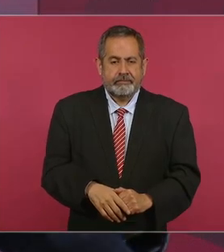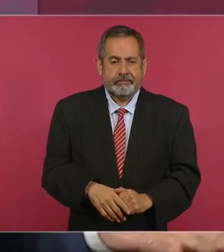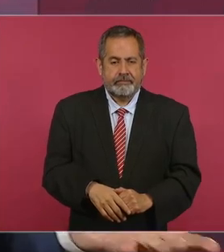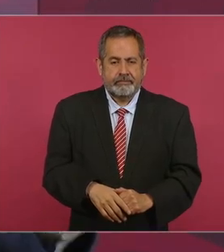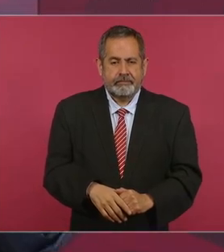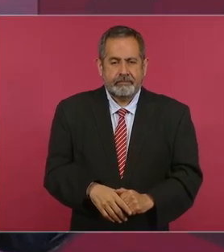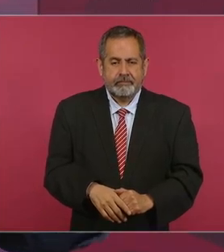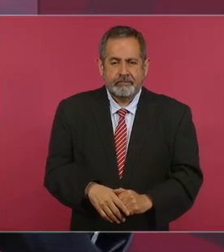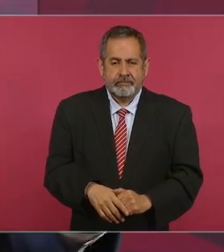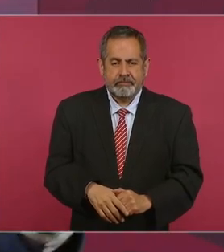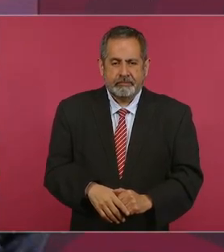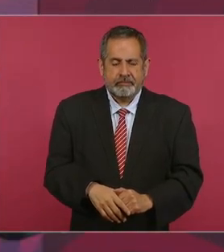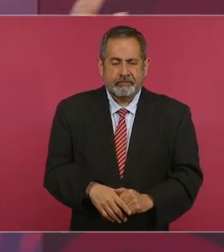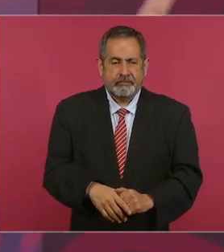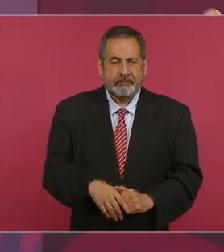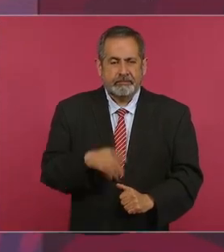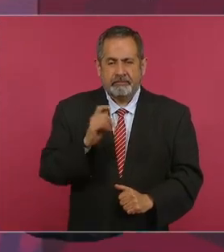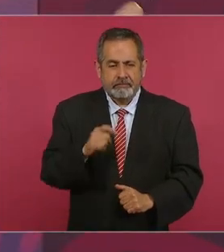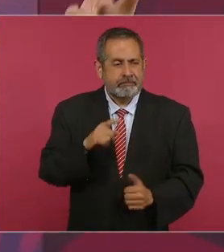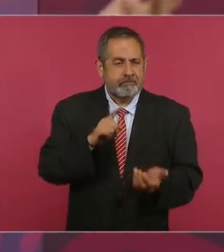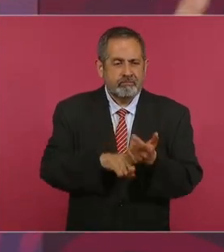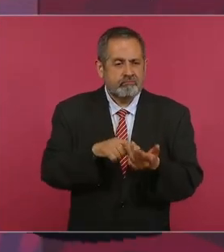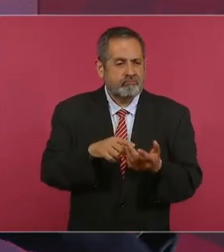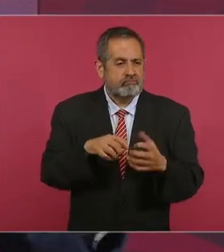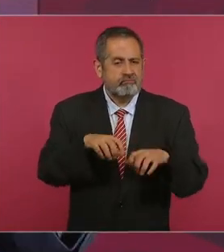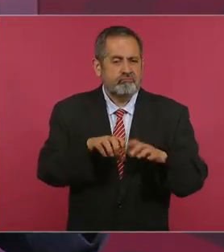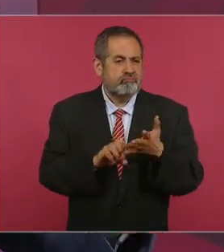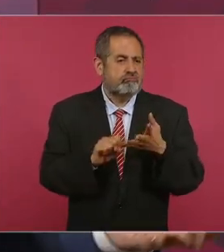Entonces, empiezan a tener poder